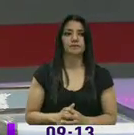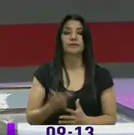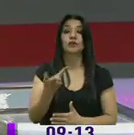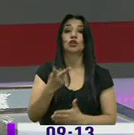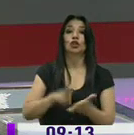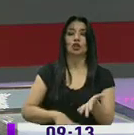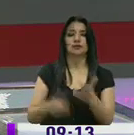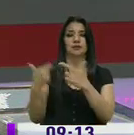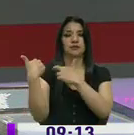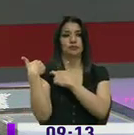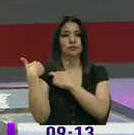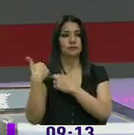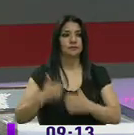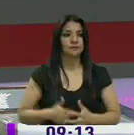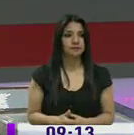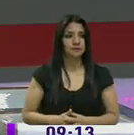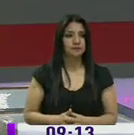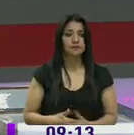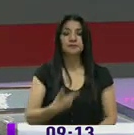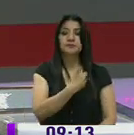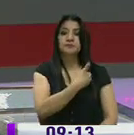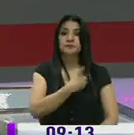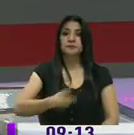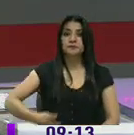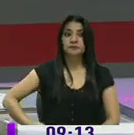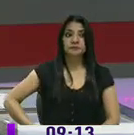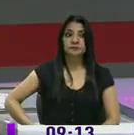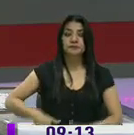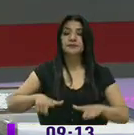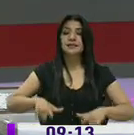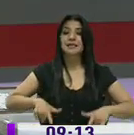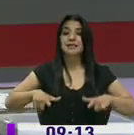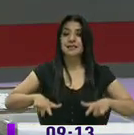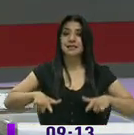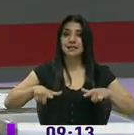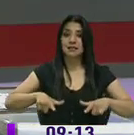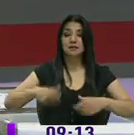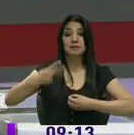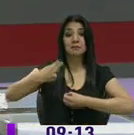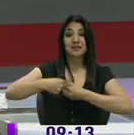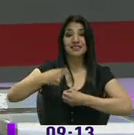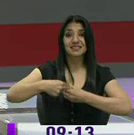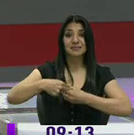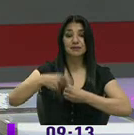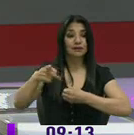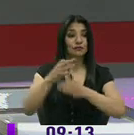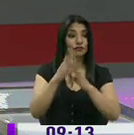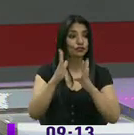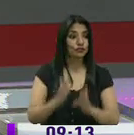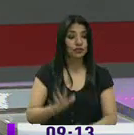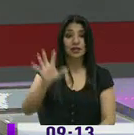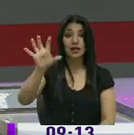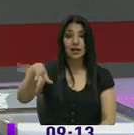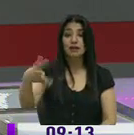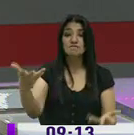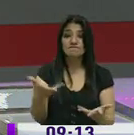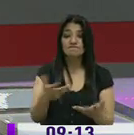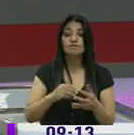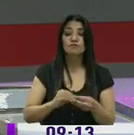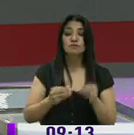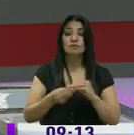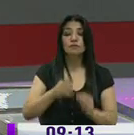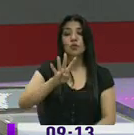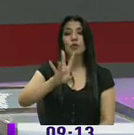responsabilidad el presidente de la república lenín moreno participó junto a funcionarios edición número